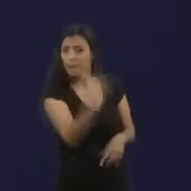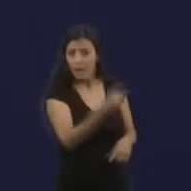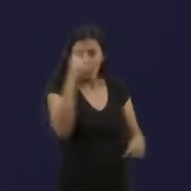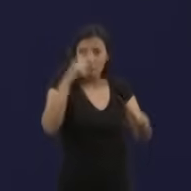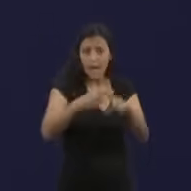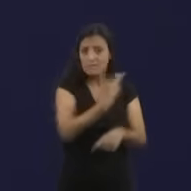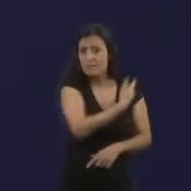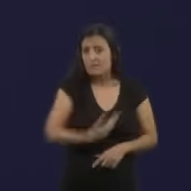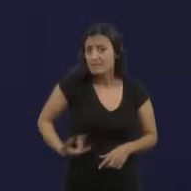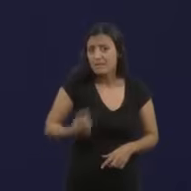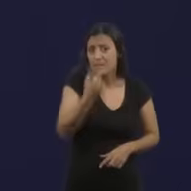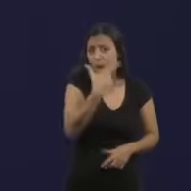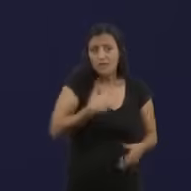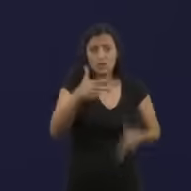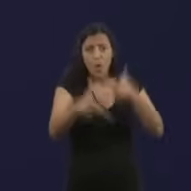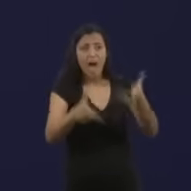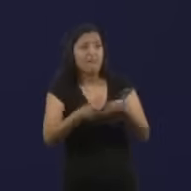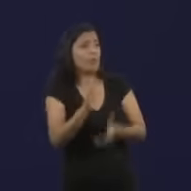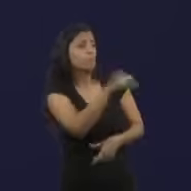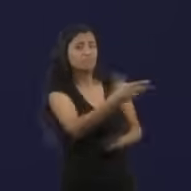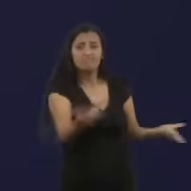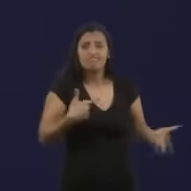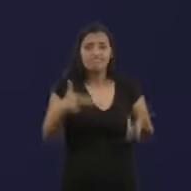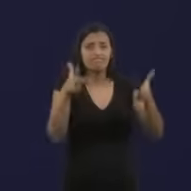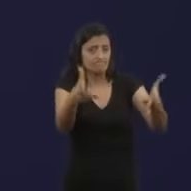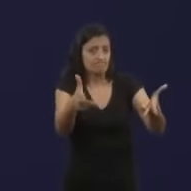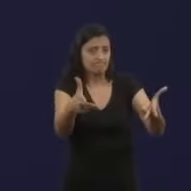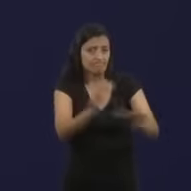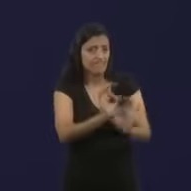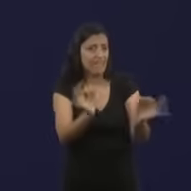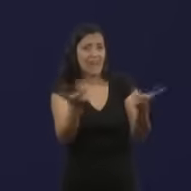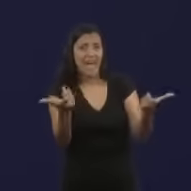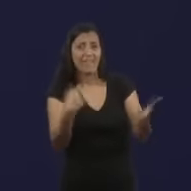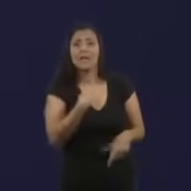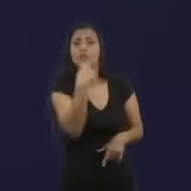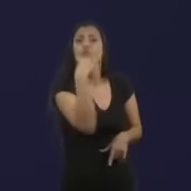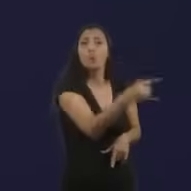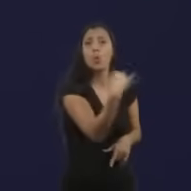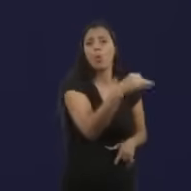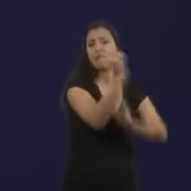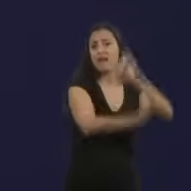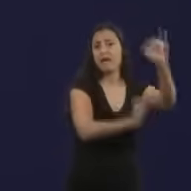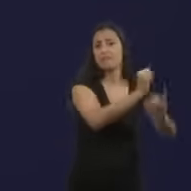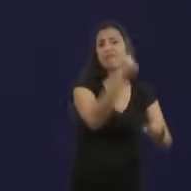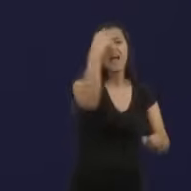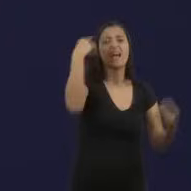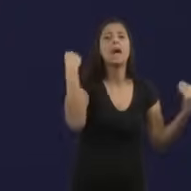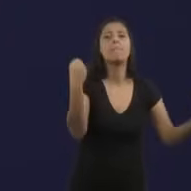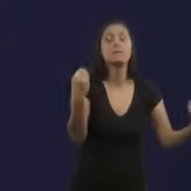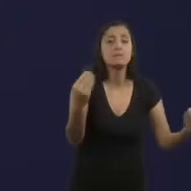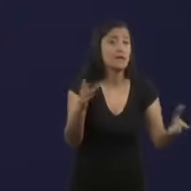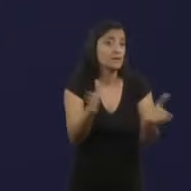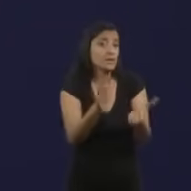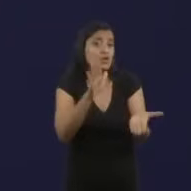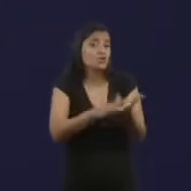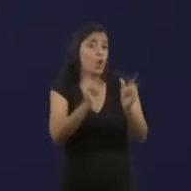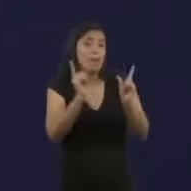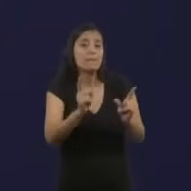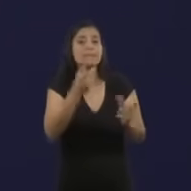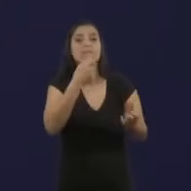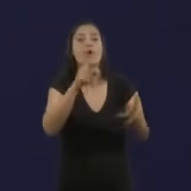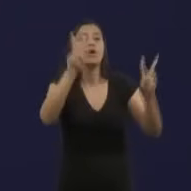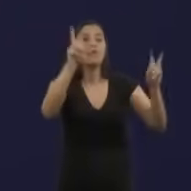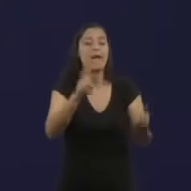para no hablo por él No no tengo nada para decir de lo que de lo que él puede llegar a pensar incluso con respecto a los equipos a